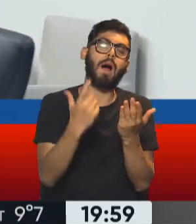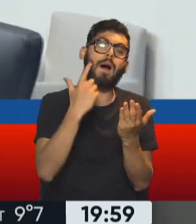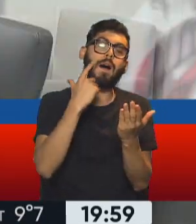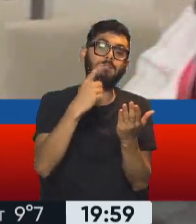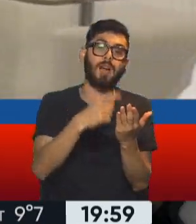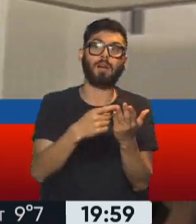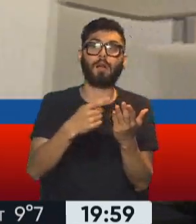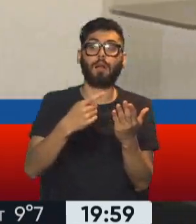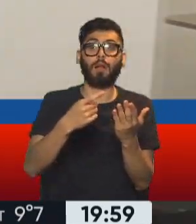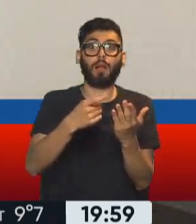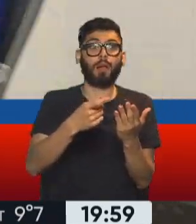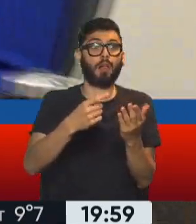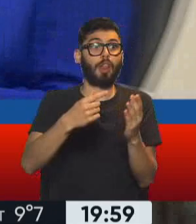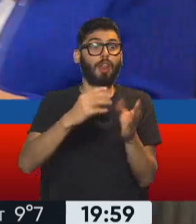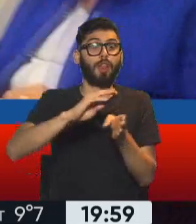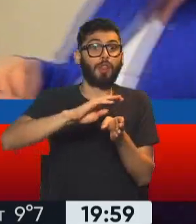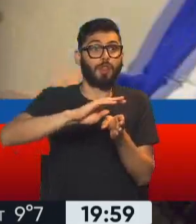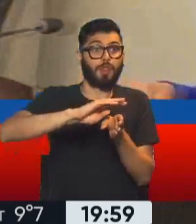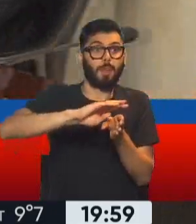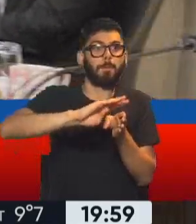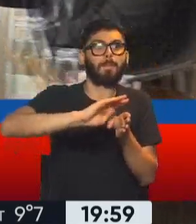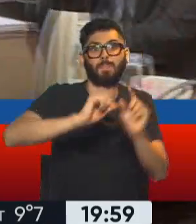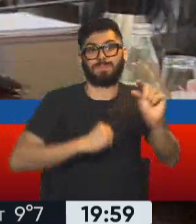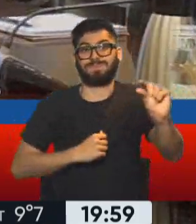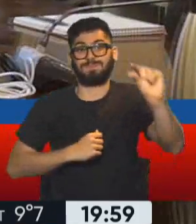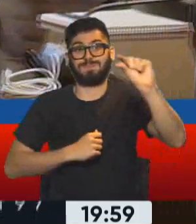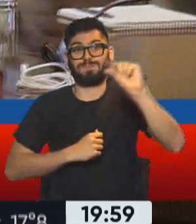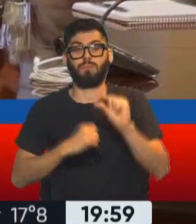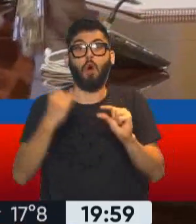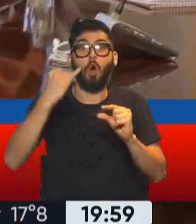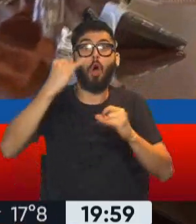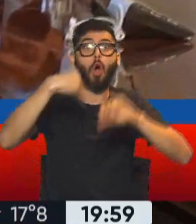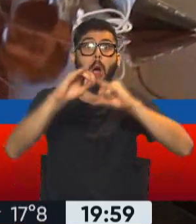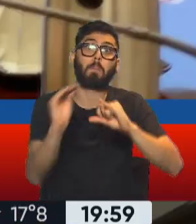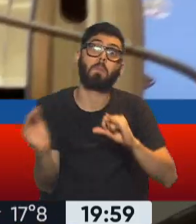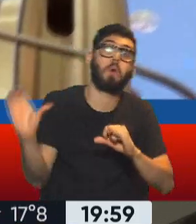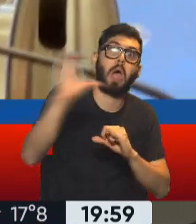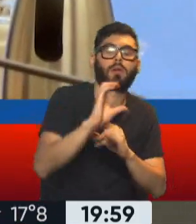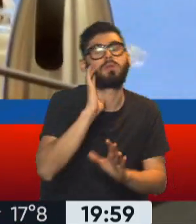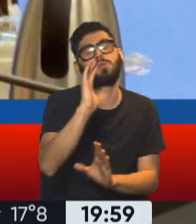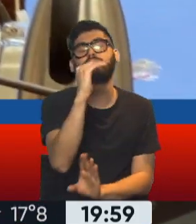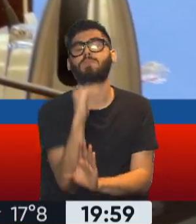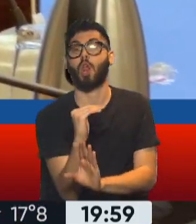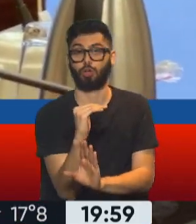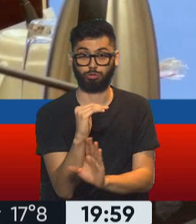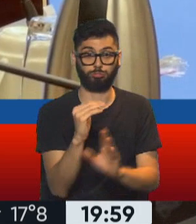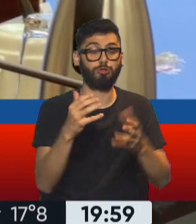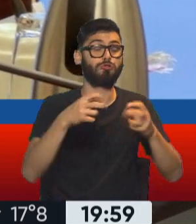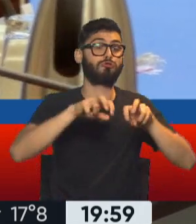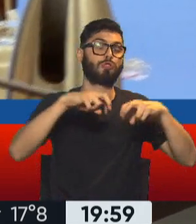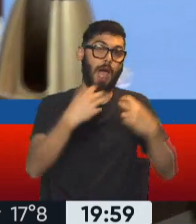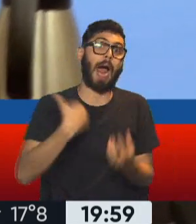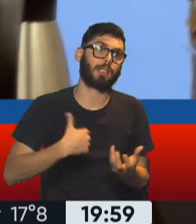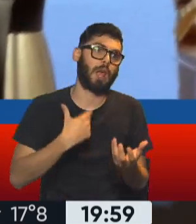la sobretasa en los préstamos que otorga el Fondo Monetario Internacional. Un pedido militado